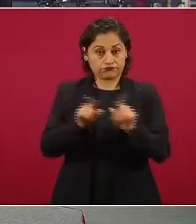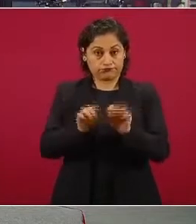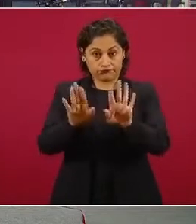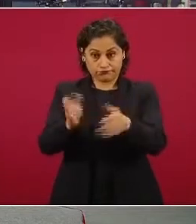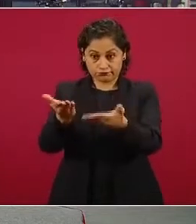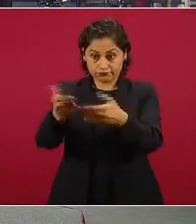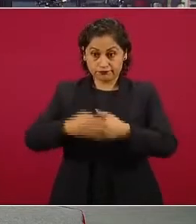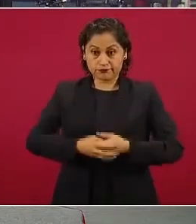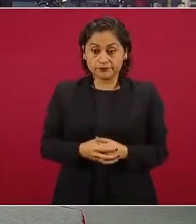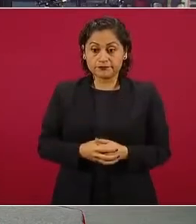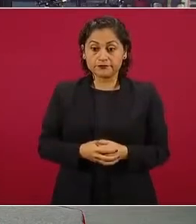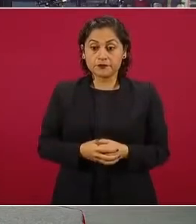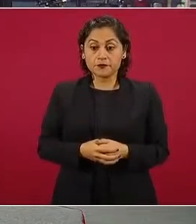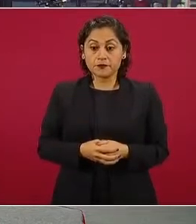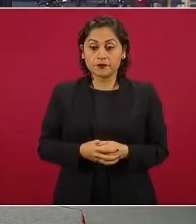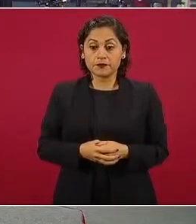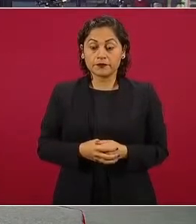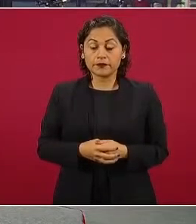adelante.